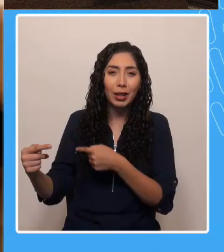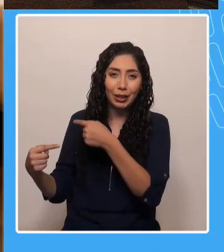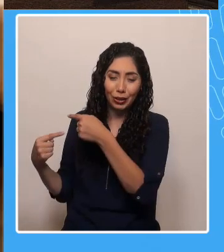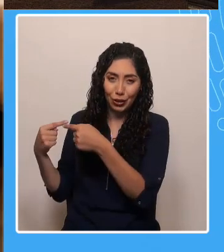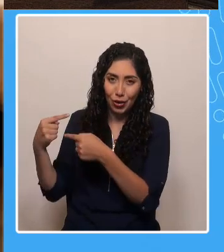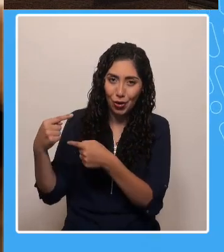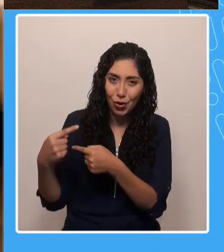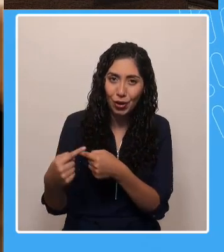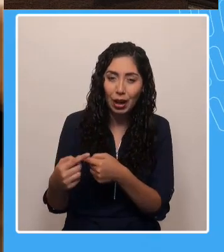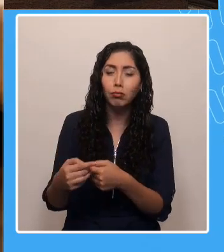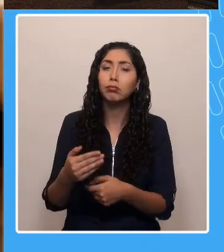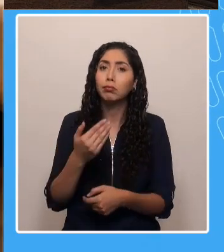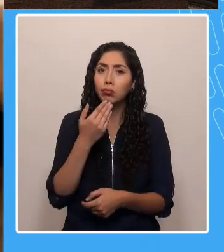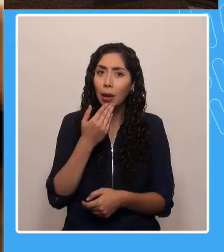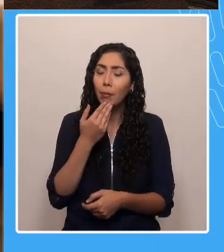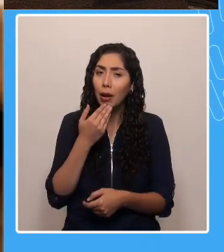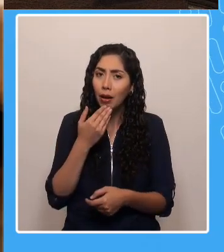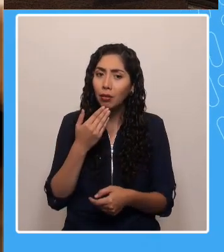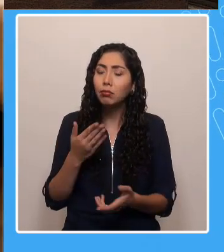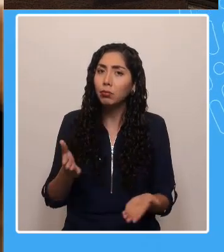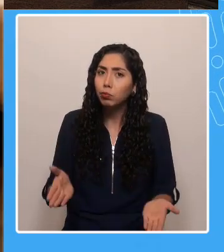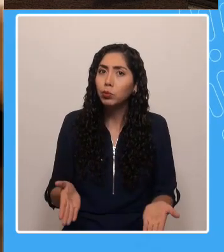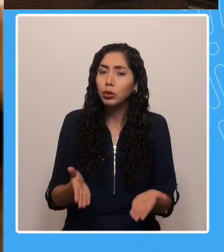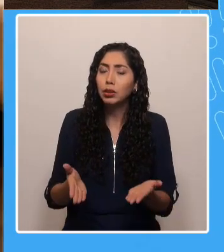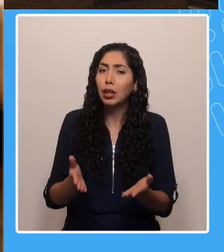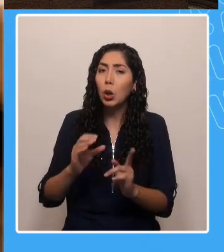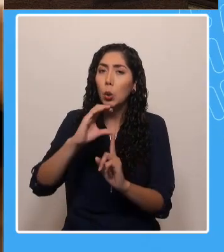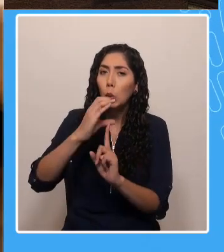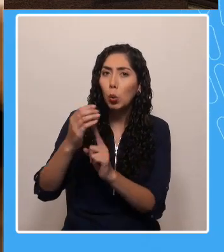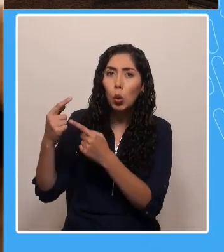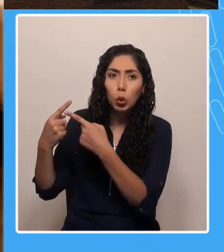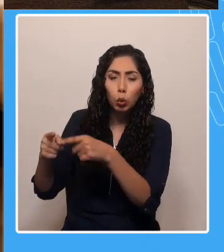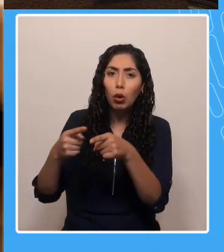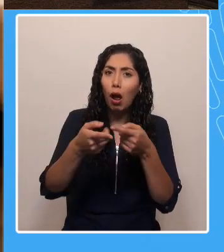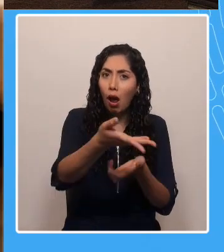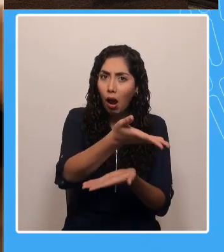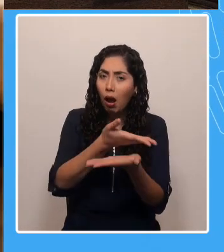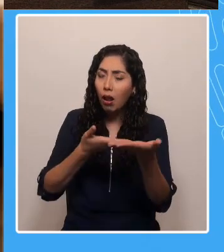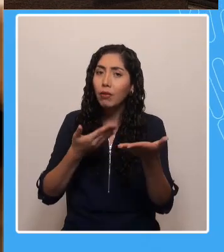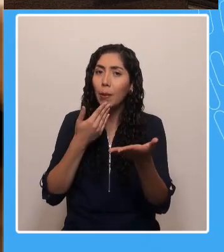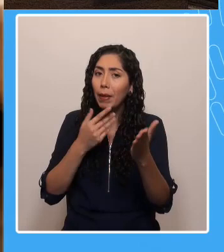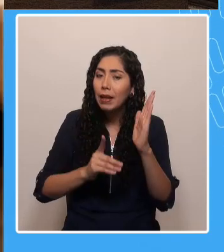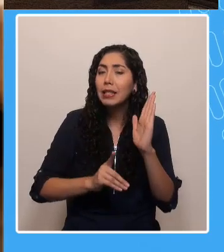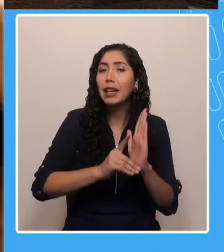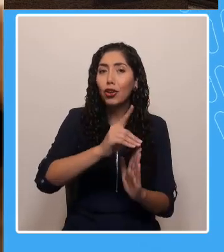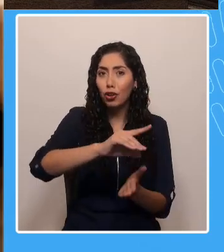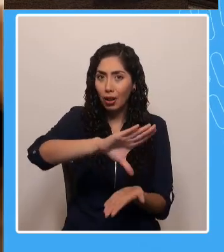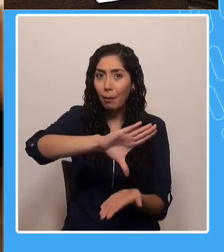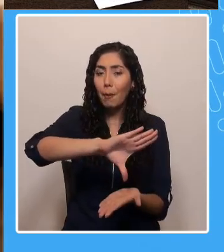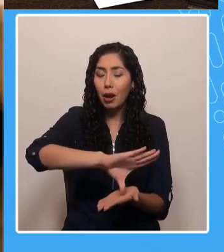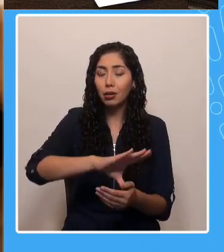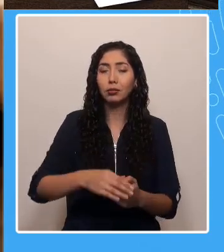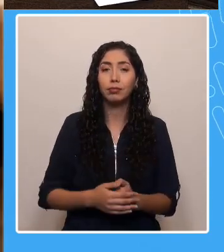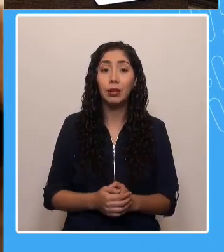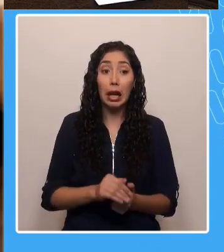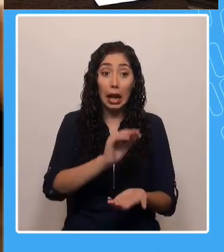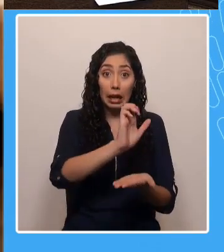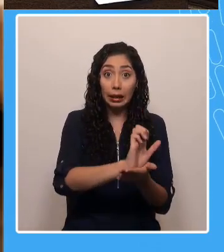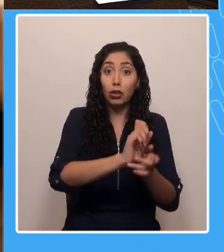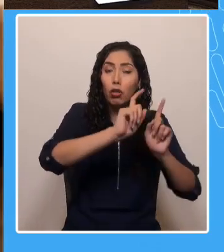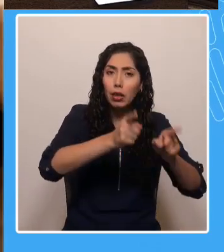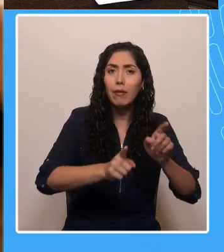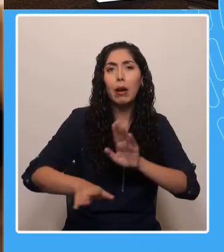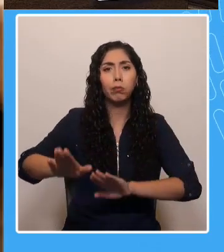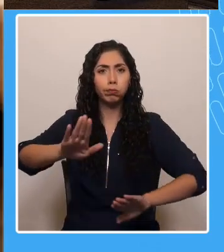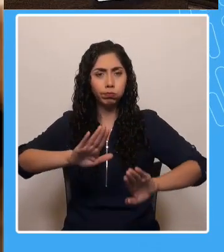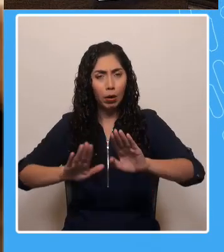articulación intercultural y también es parte del desarrollo productivo del país. Es deber del Estado su protección, fomento y